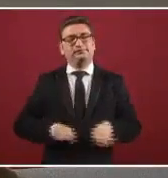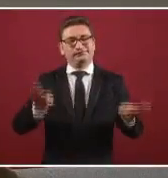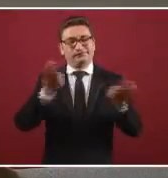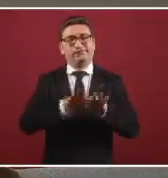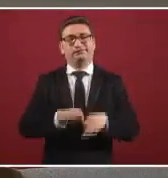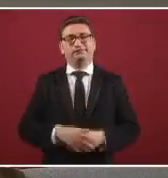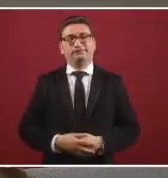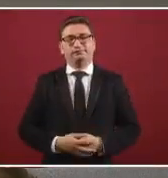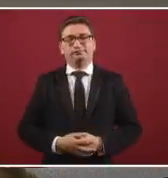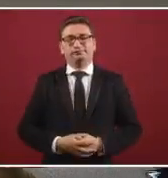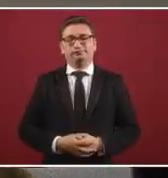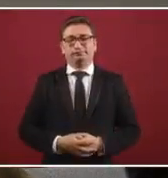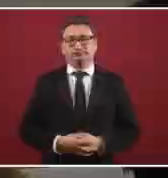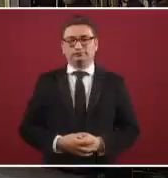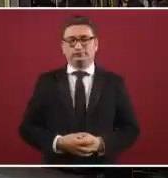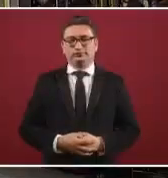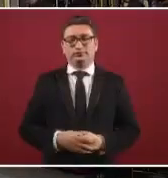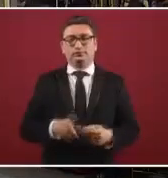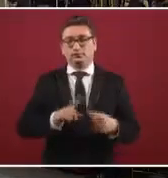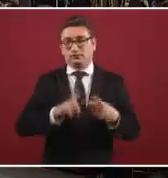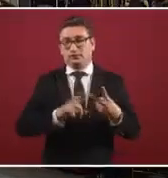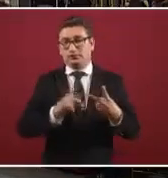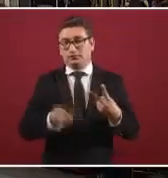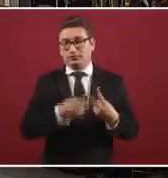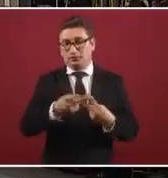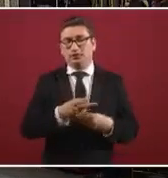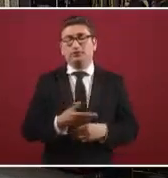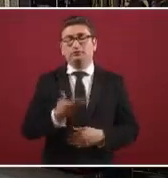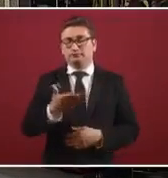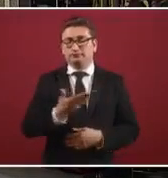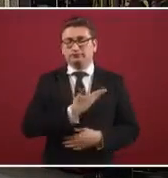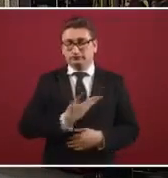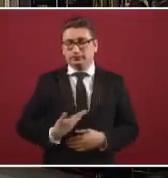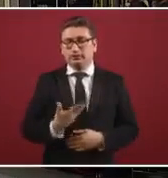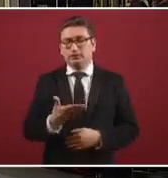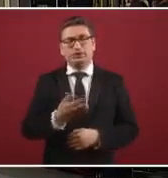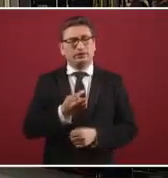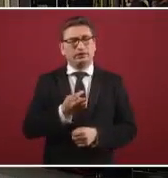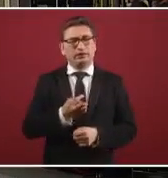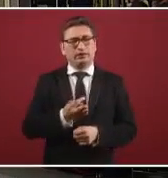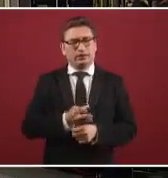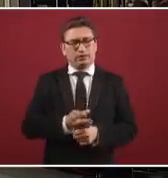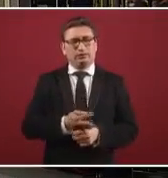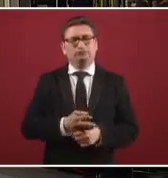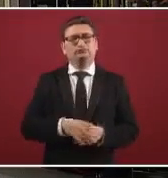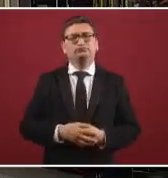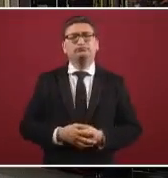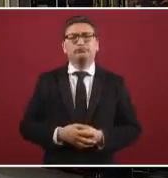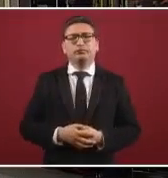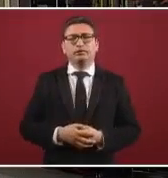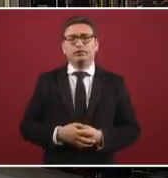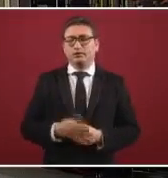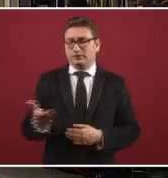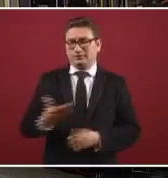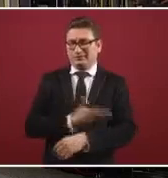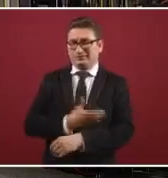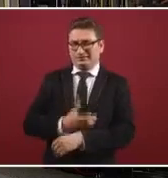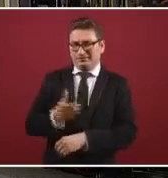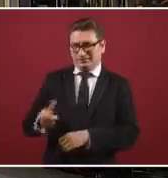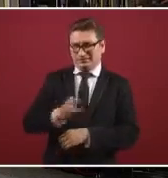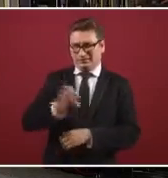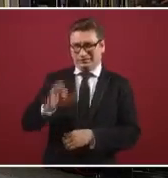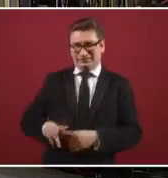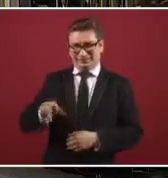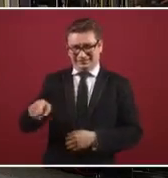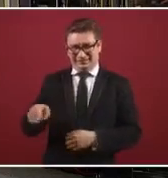importante. Es mi segunda pregunta, señor presidente. Ahorita que está la compañera colega de Costa